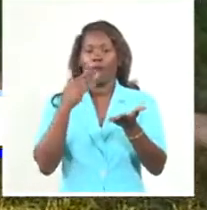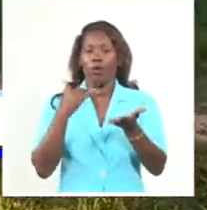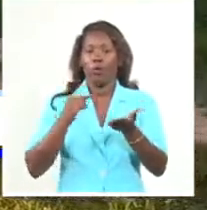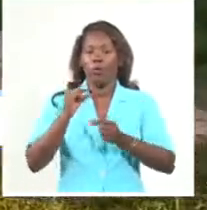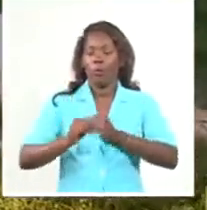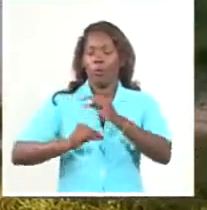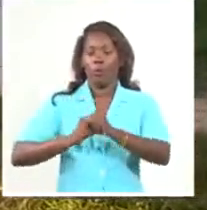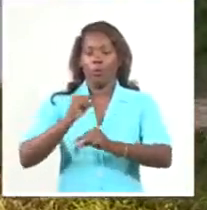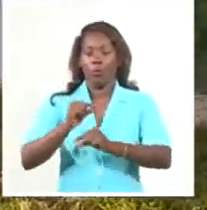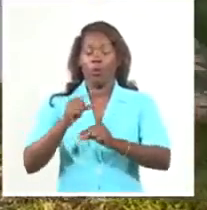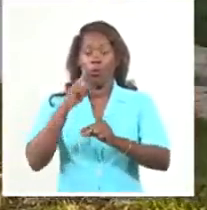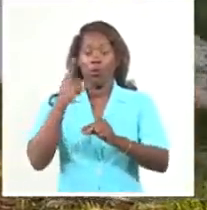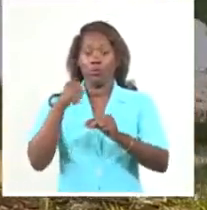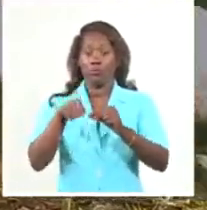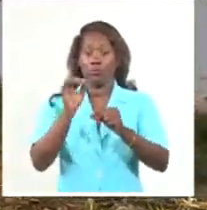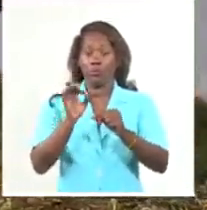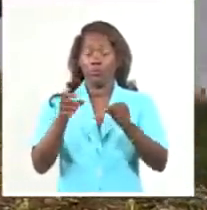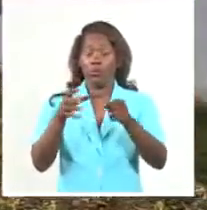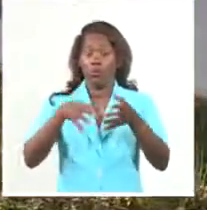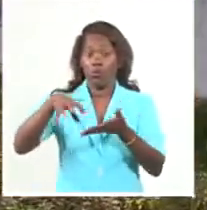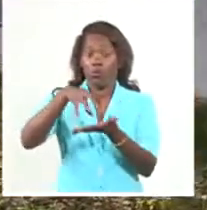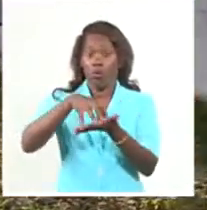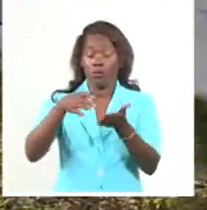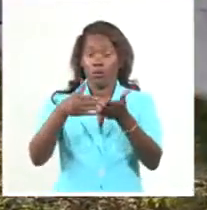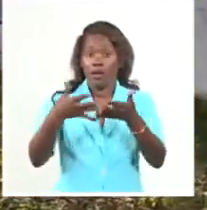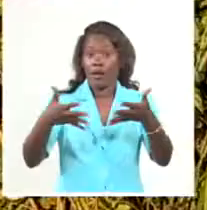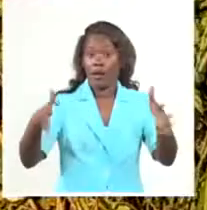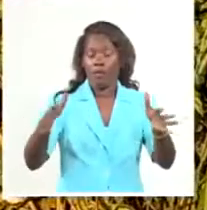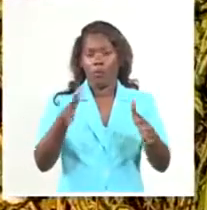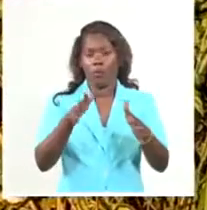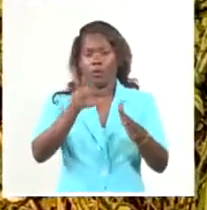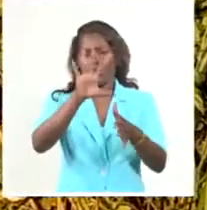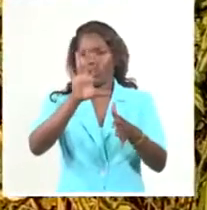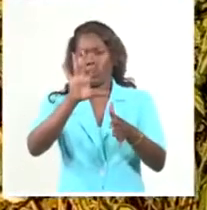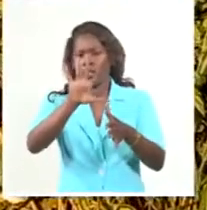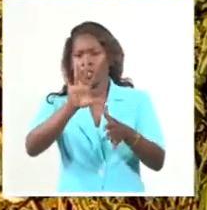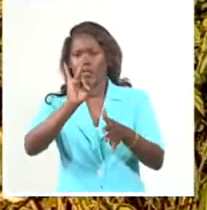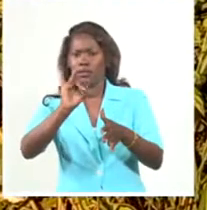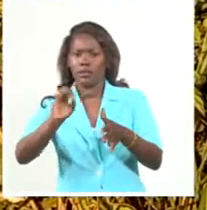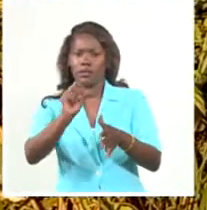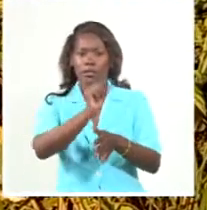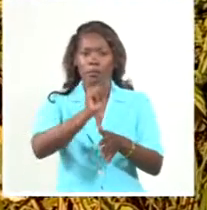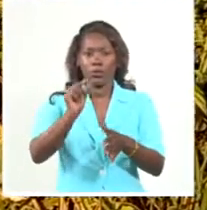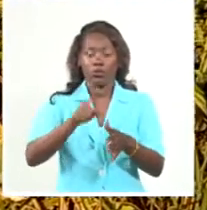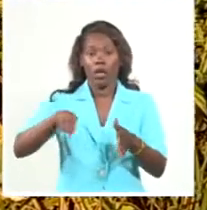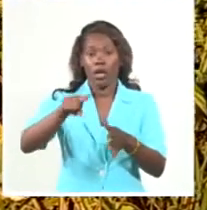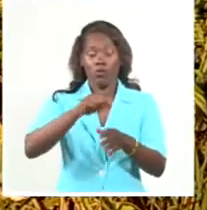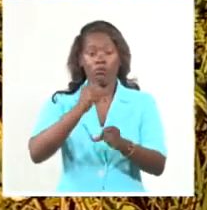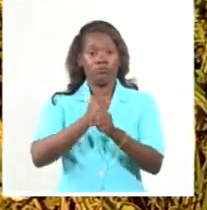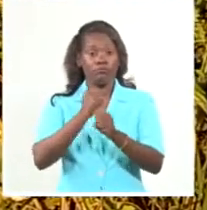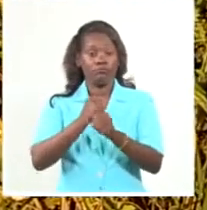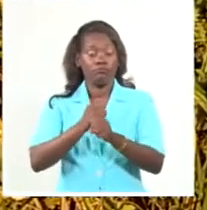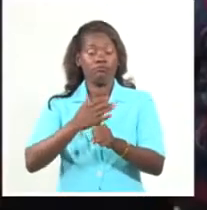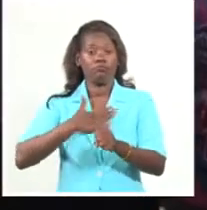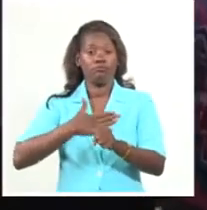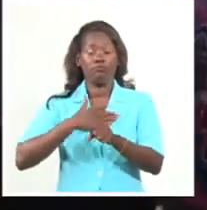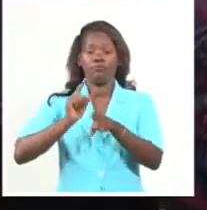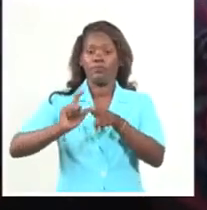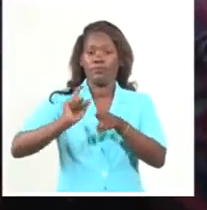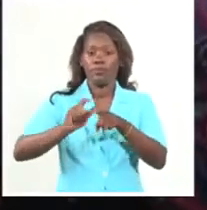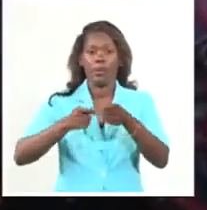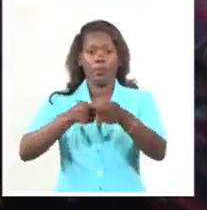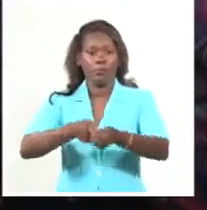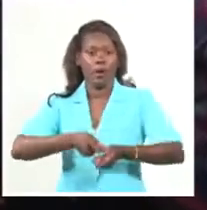kilómetros cuadrados y donde viven unas 570 personas dedicadas fundamentalmente a la agricultura. Precisamente uno de los